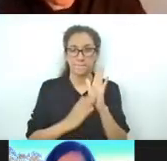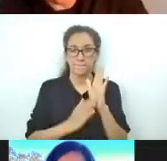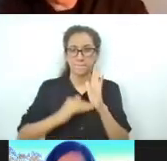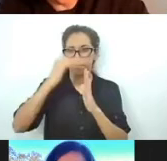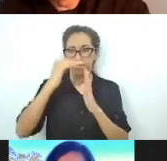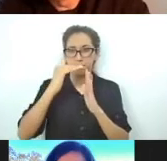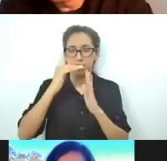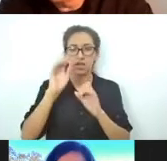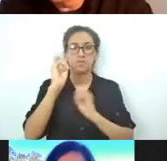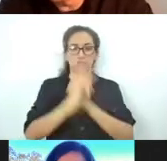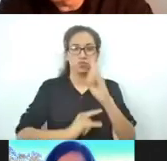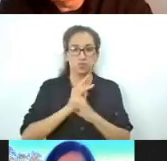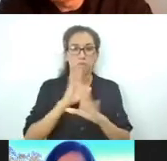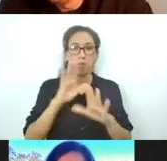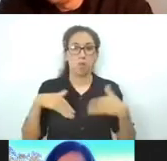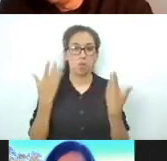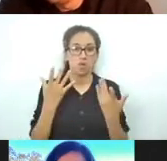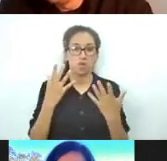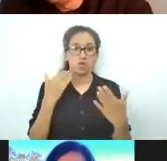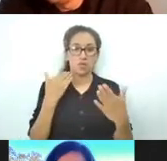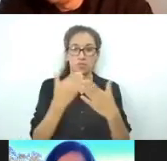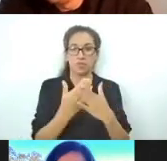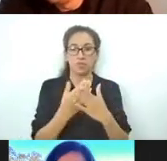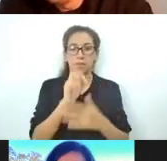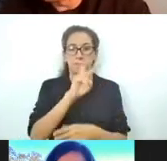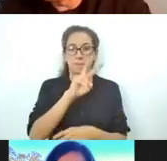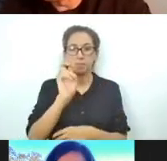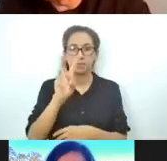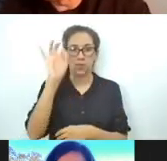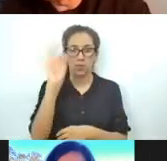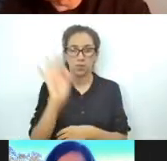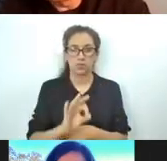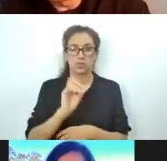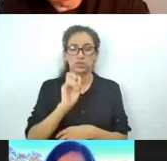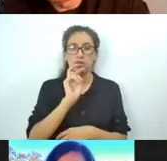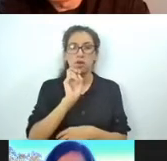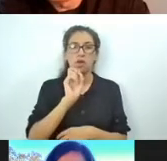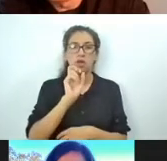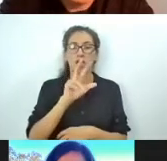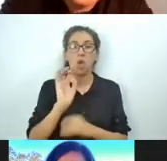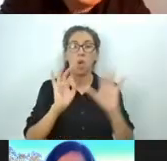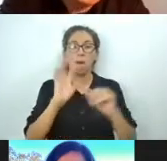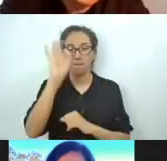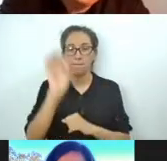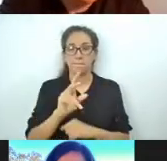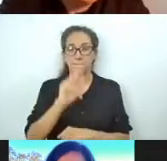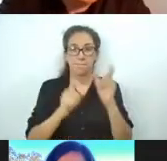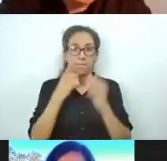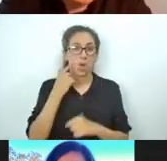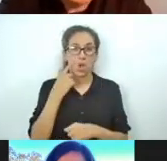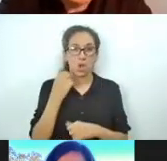estudios diversos, podriendo llegar entre el 22% a 38% de varones. Ahora, esto